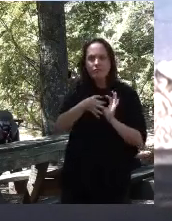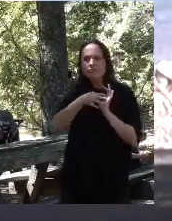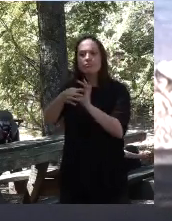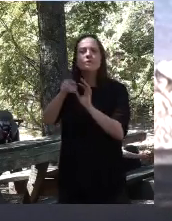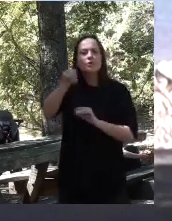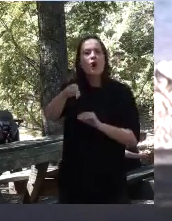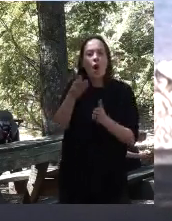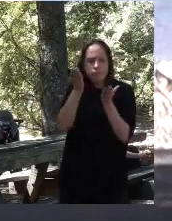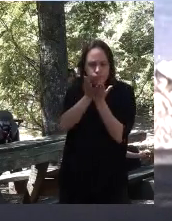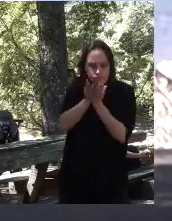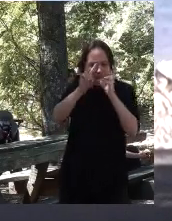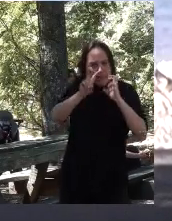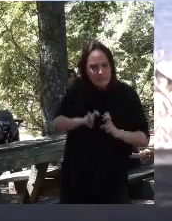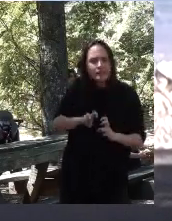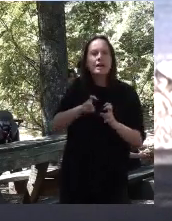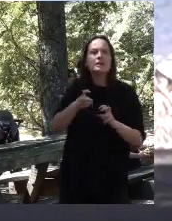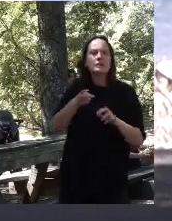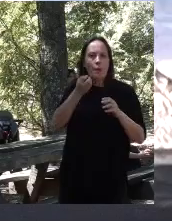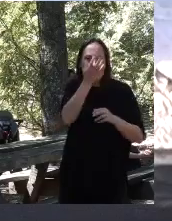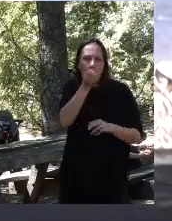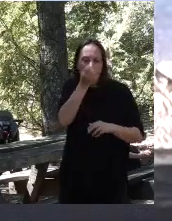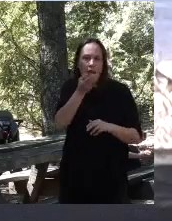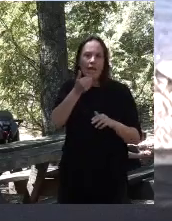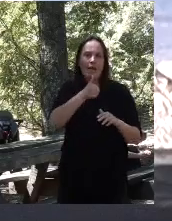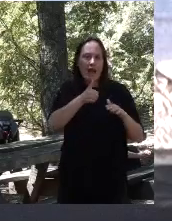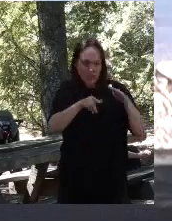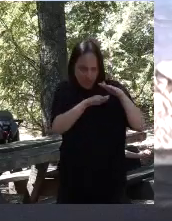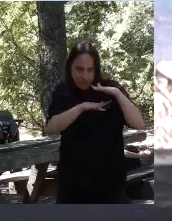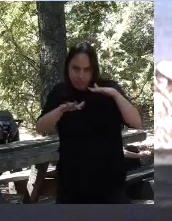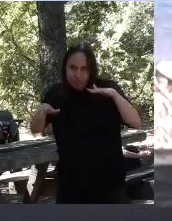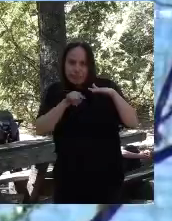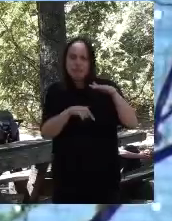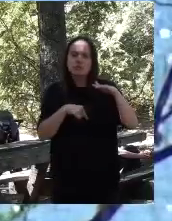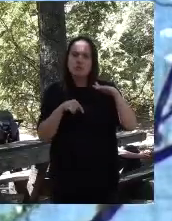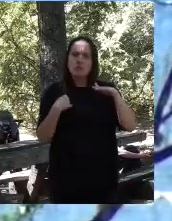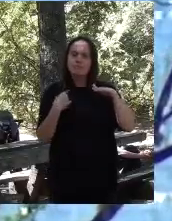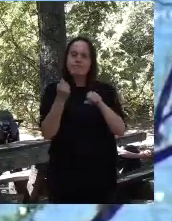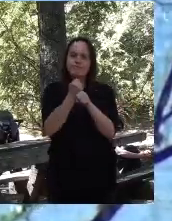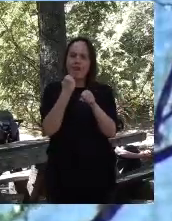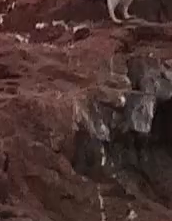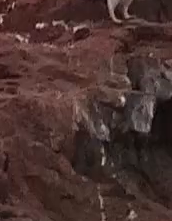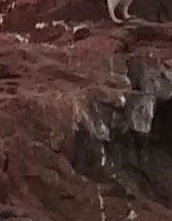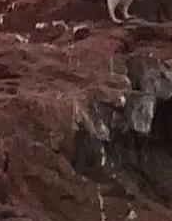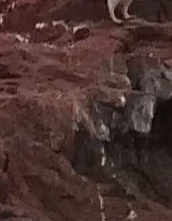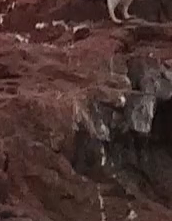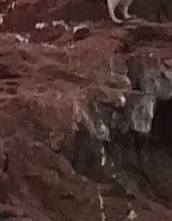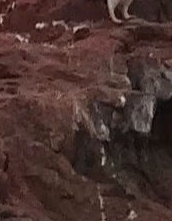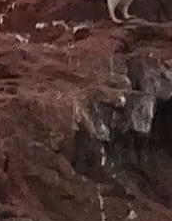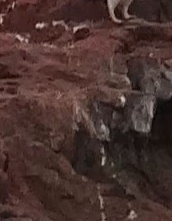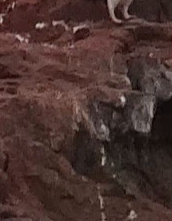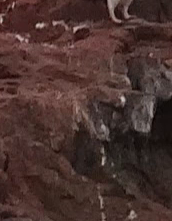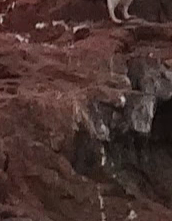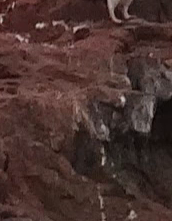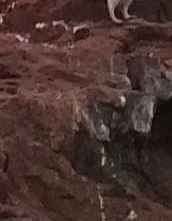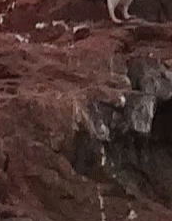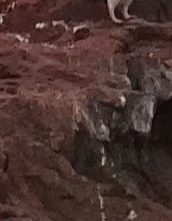Un día decidí concentrar mi trabajo en la conservación de la Antártida. Así que dejé de lado mis tareas